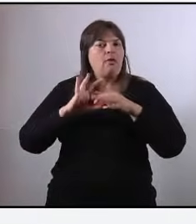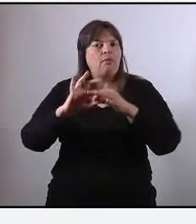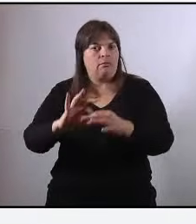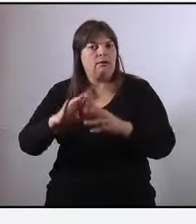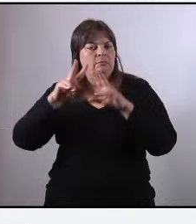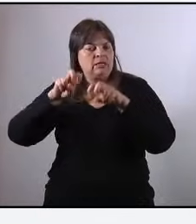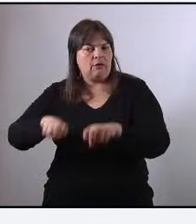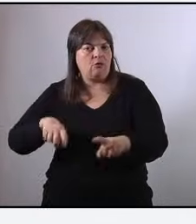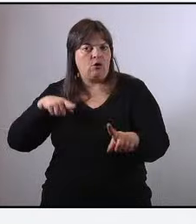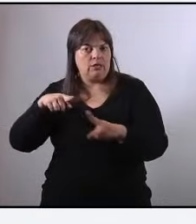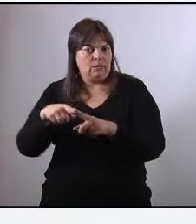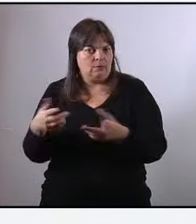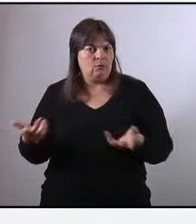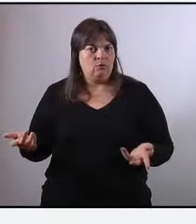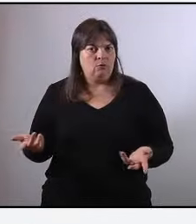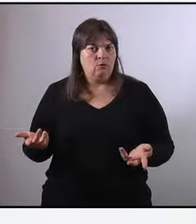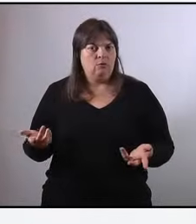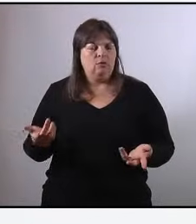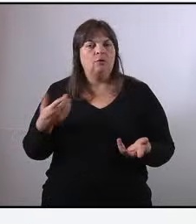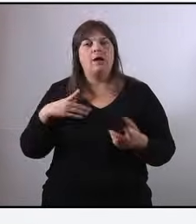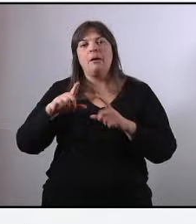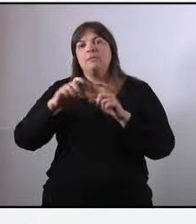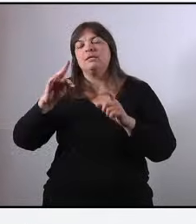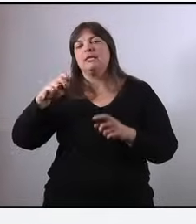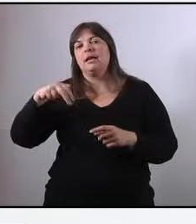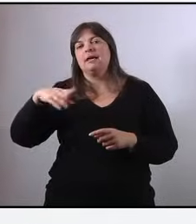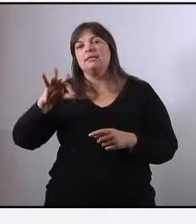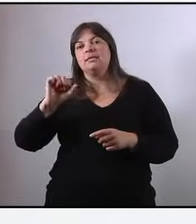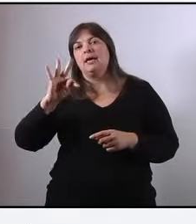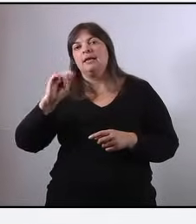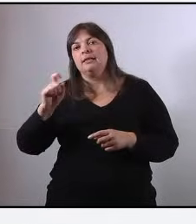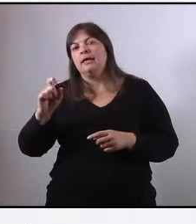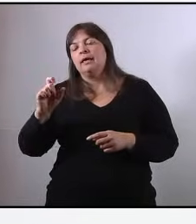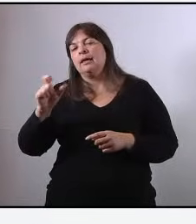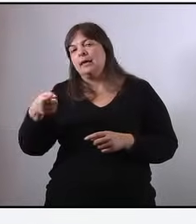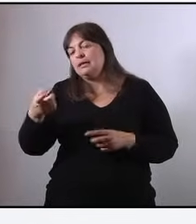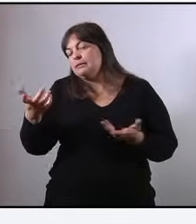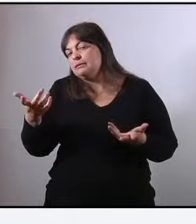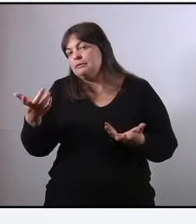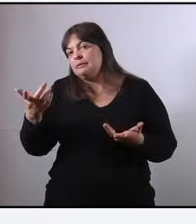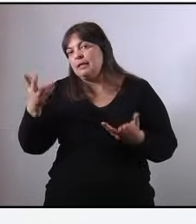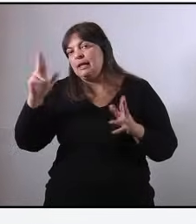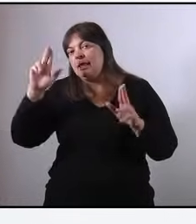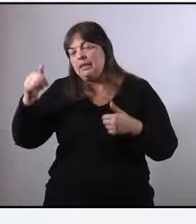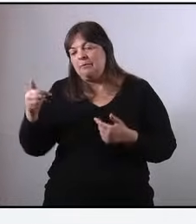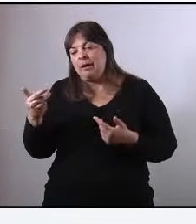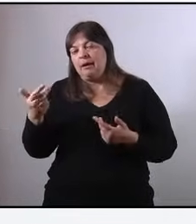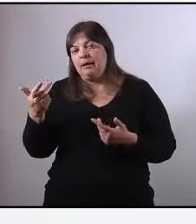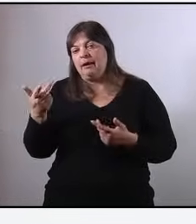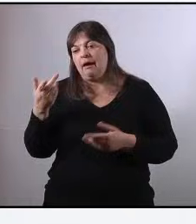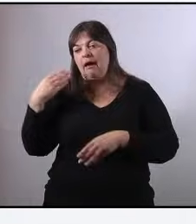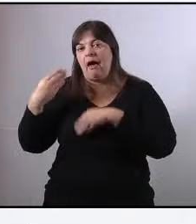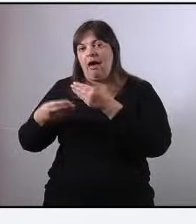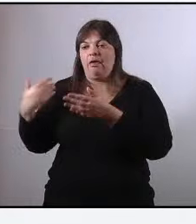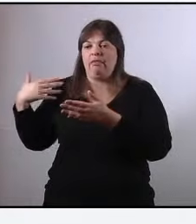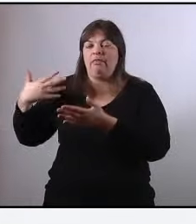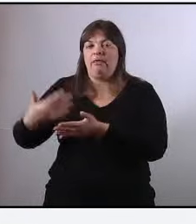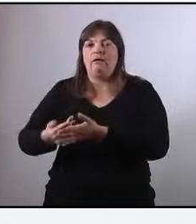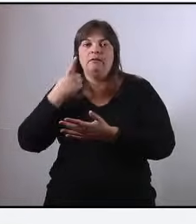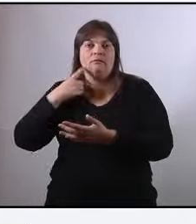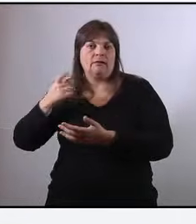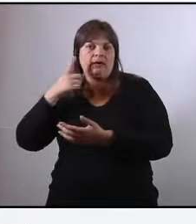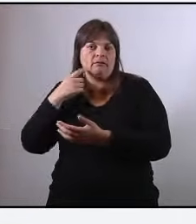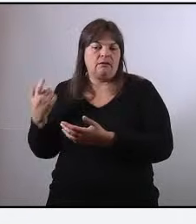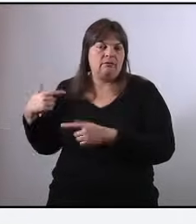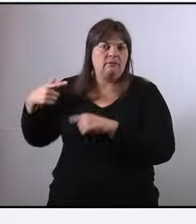se hace a través de empresas como Transatec son controles, supongo, que entran dentro de lo que se viene realizando con carácter habitual